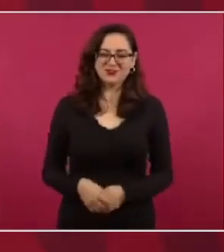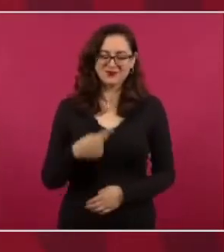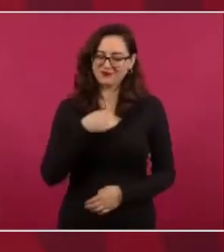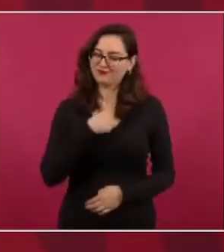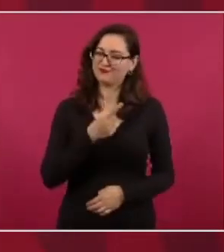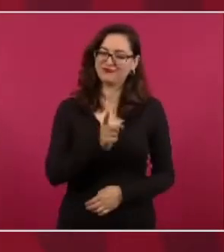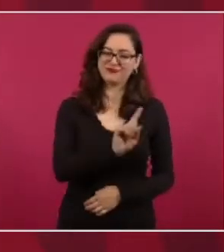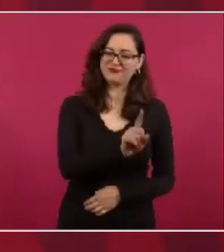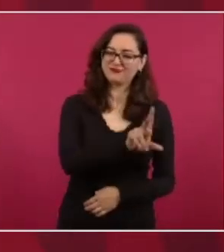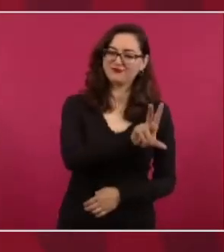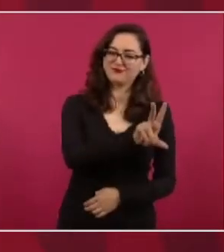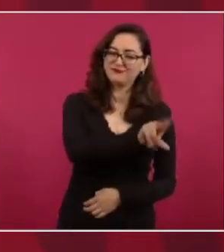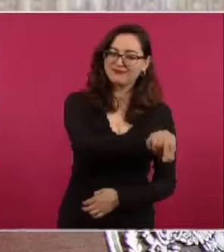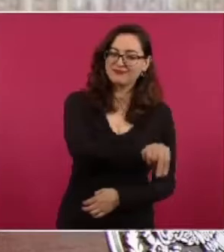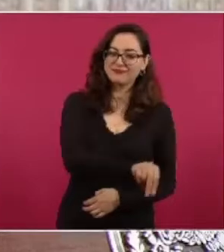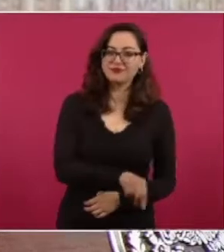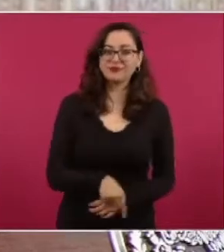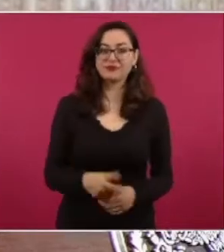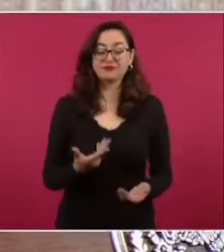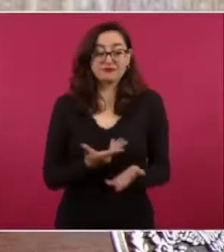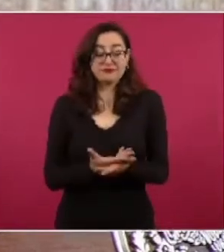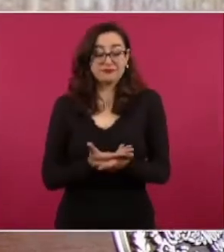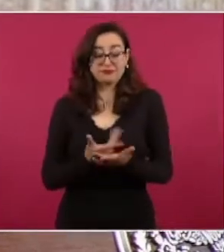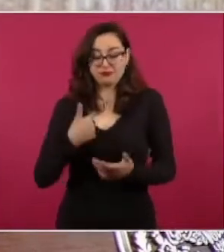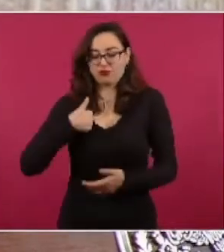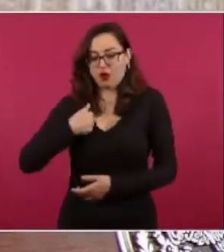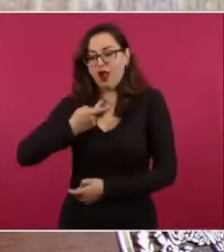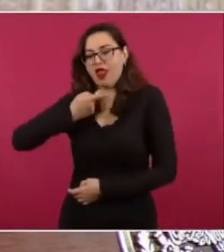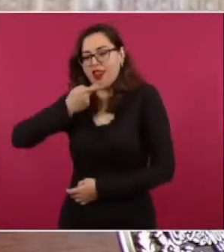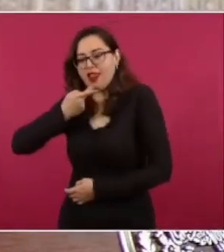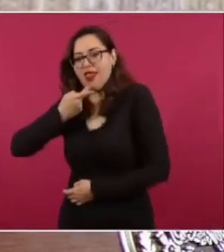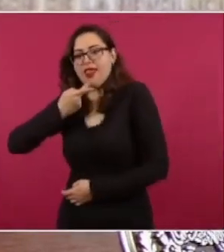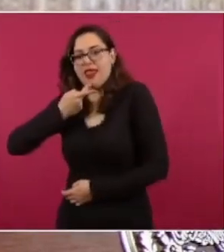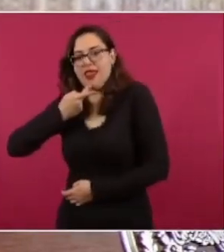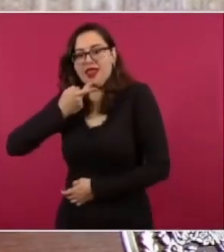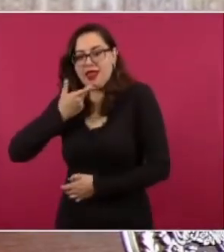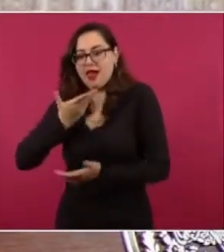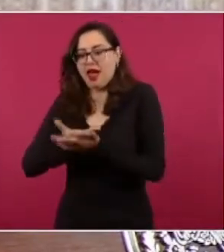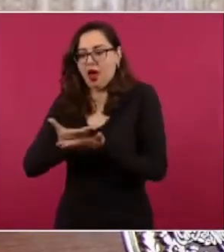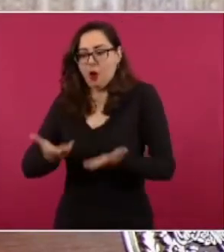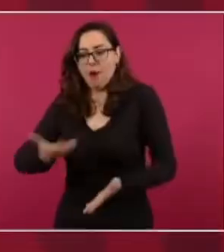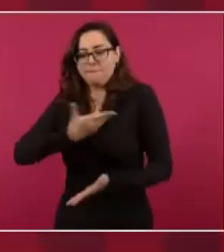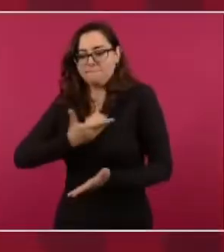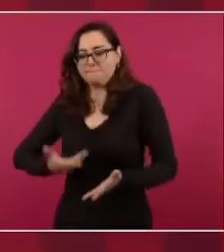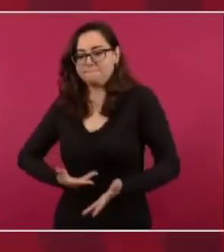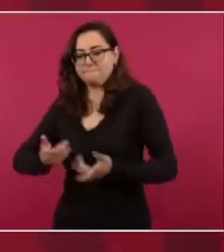Entonces, por eso se sorprenden mucho, pero